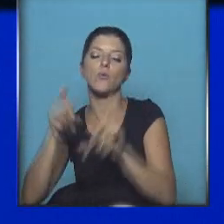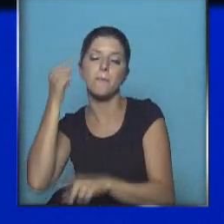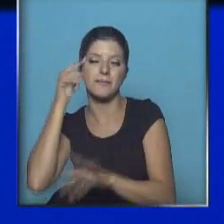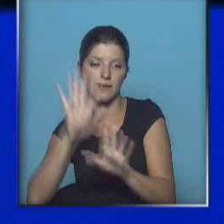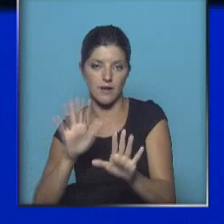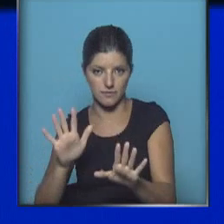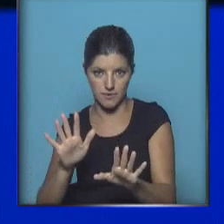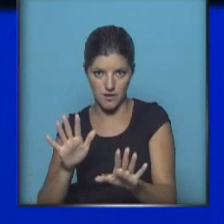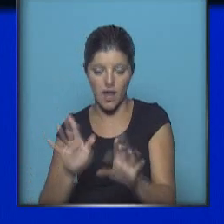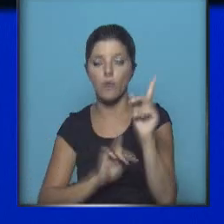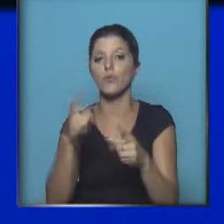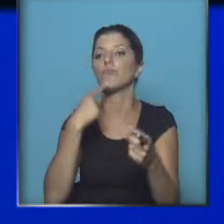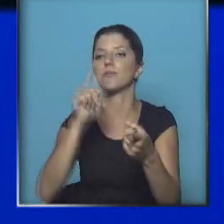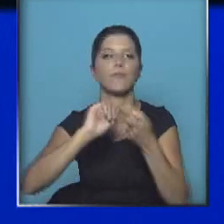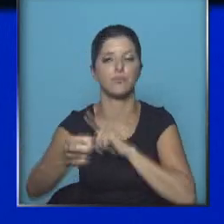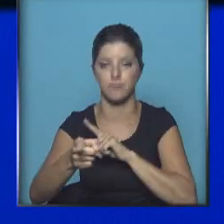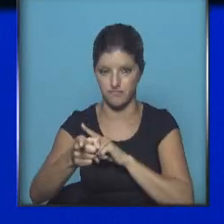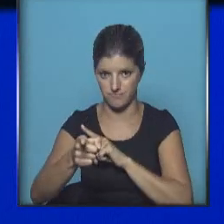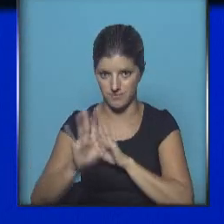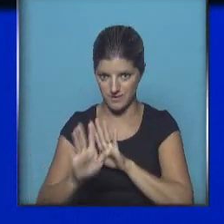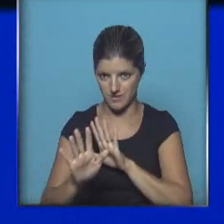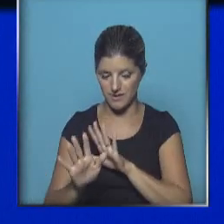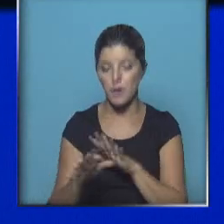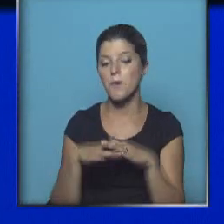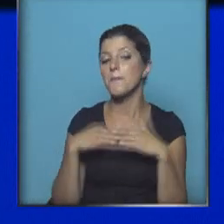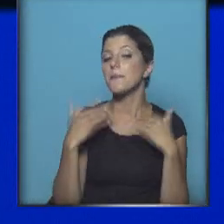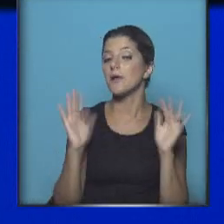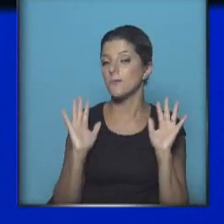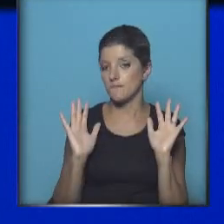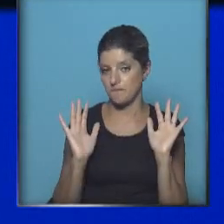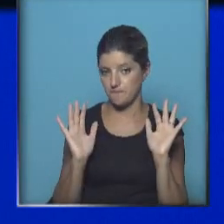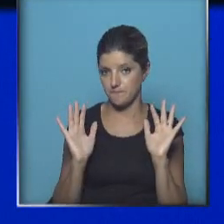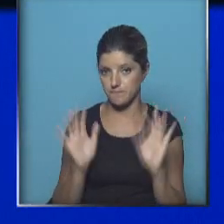yo tengo al respecto, pero